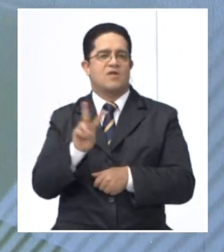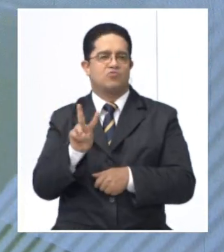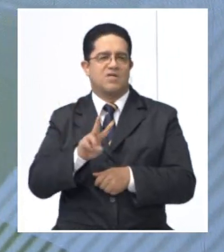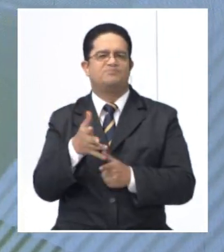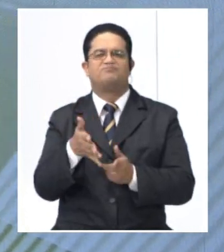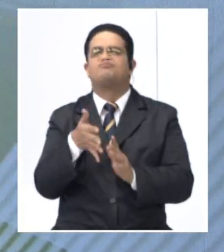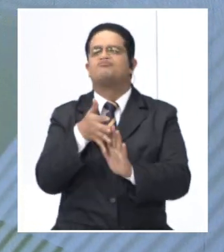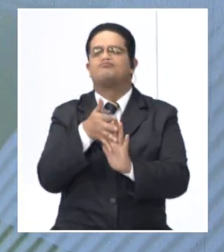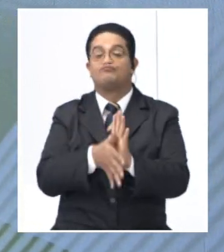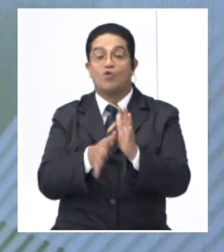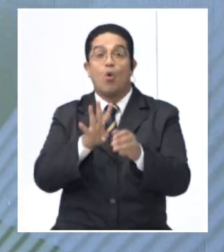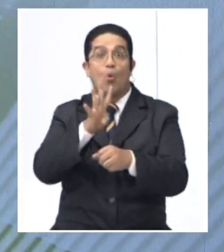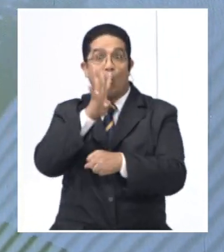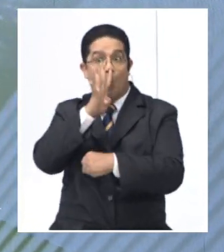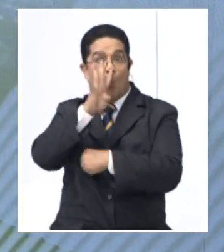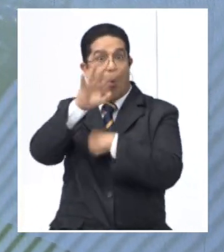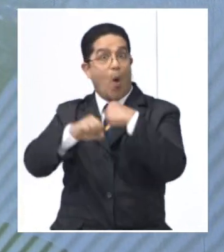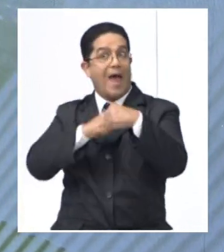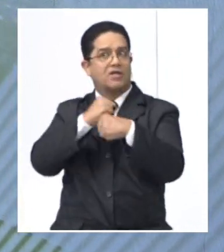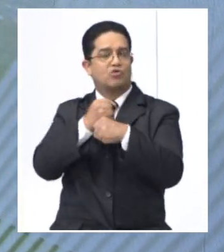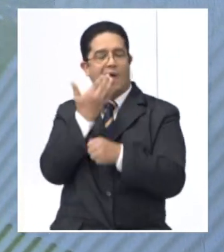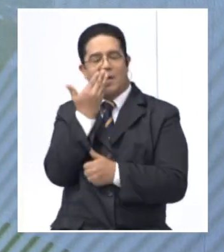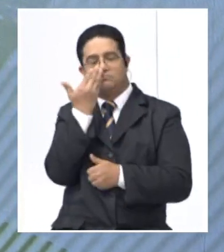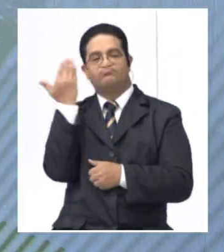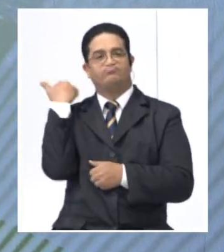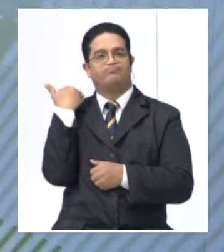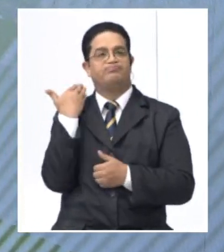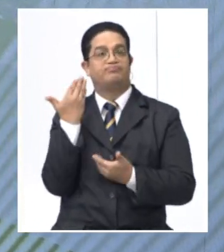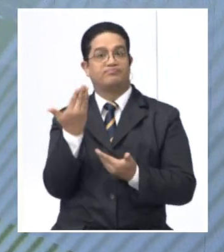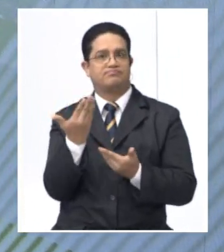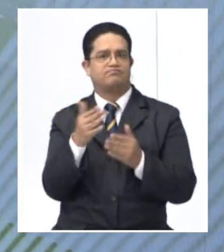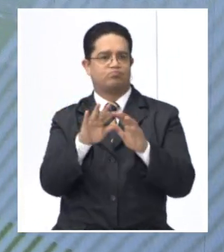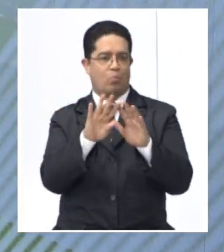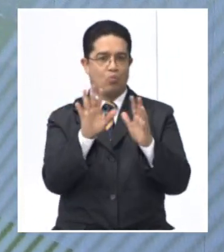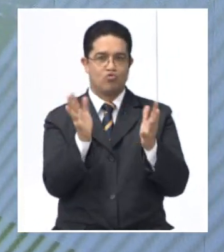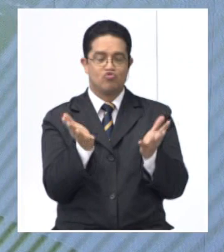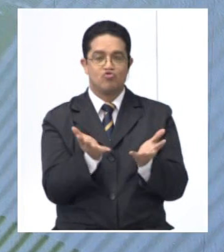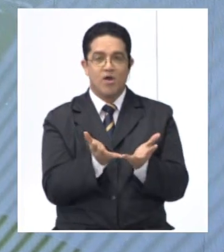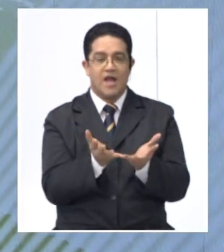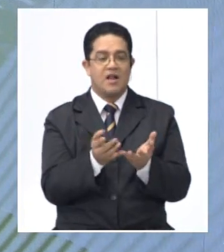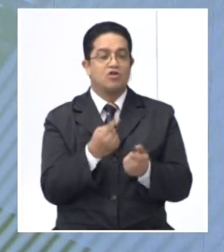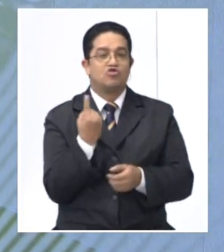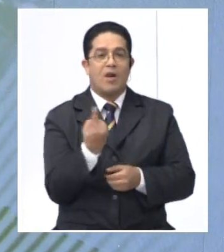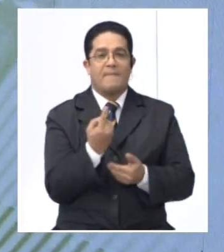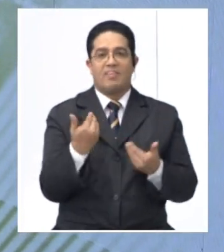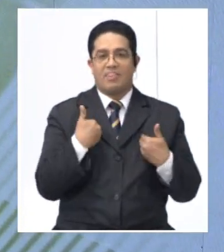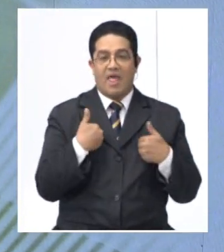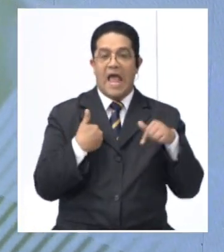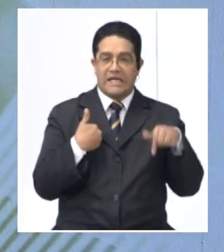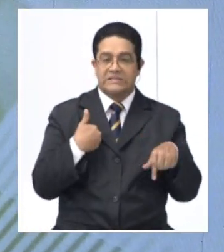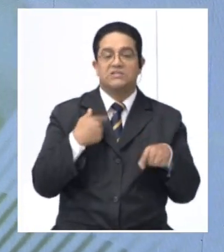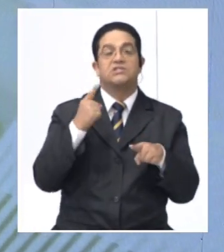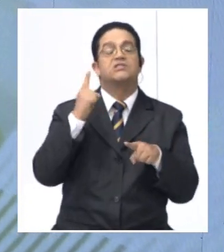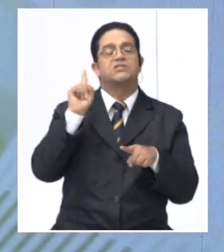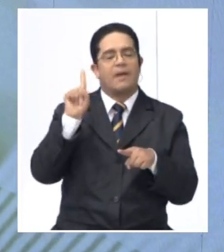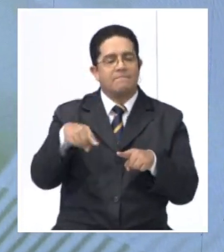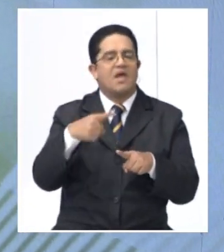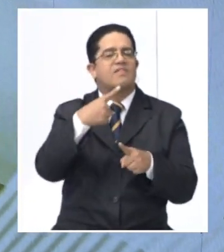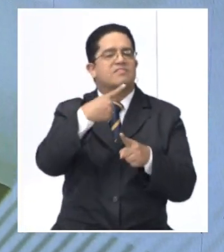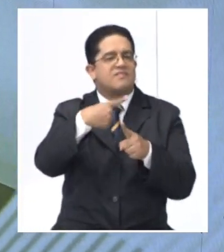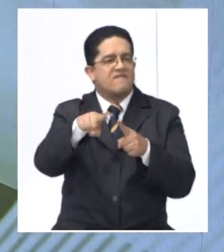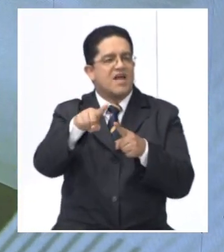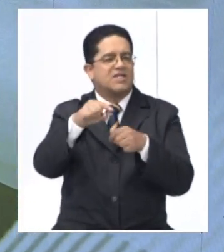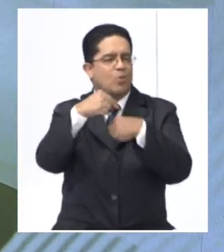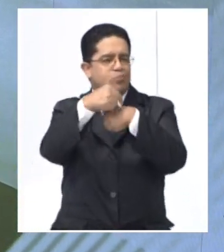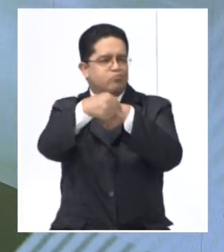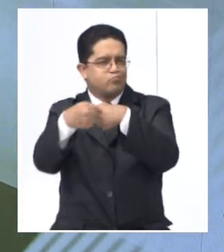pasado 4 años de este evento mundial que no solamente afectó a nuestro país, sino a diferentes partes del